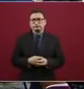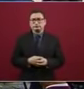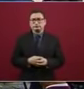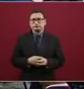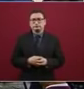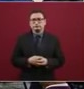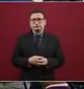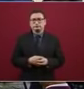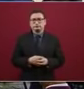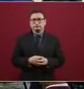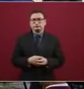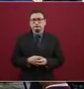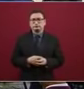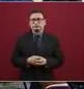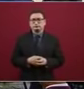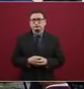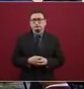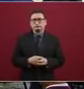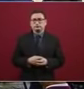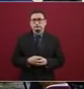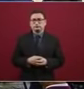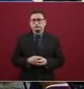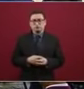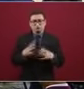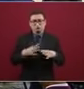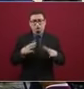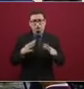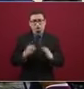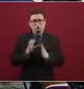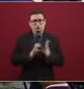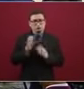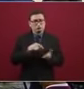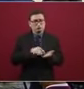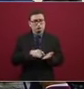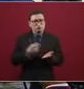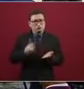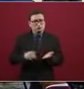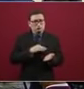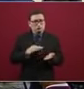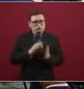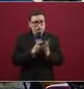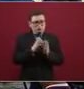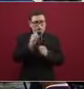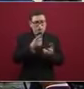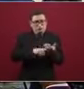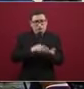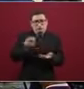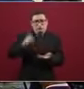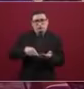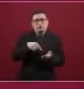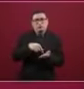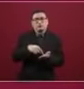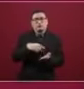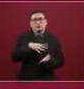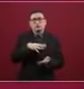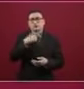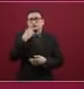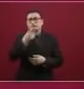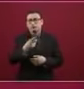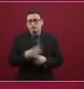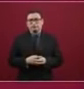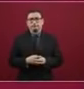sobre la base de su existencia. Uno de los transitorios constitucionales establece que mientras